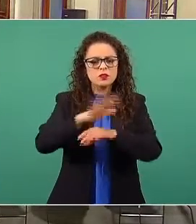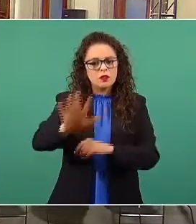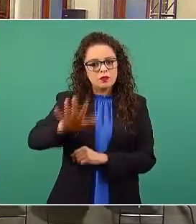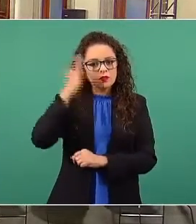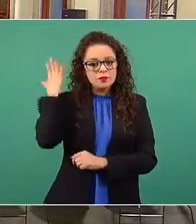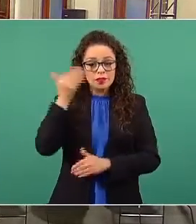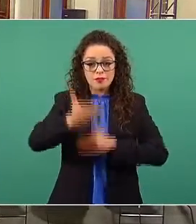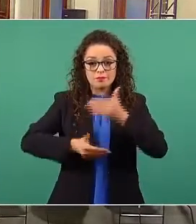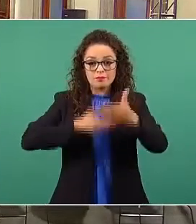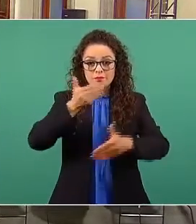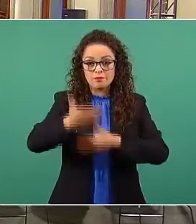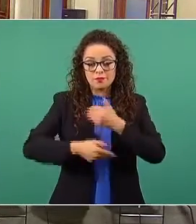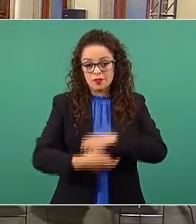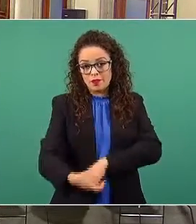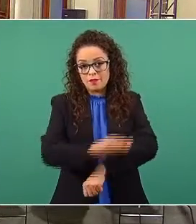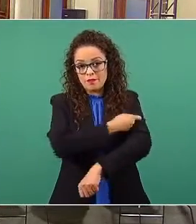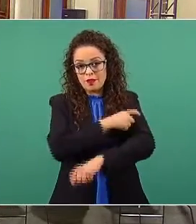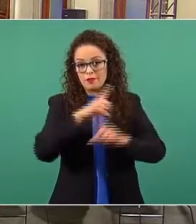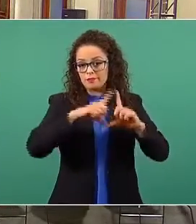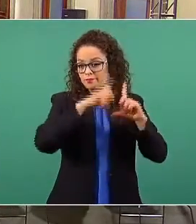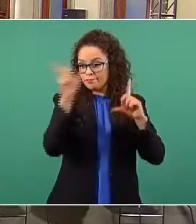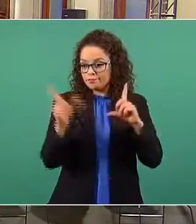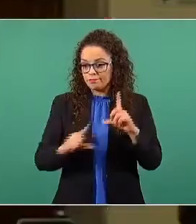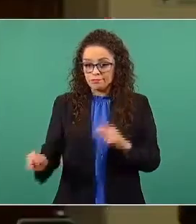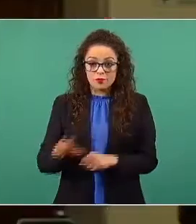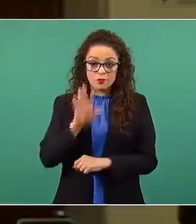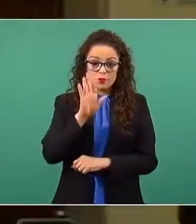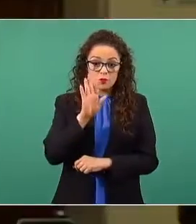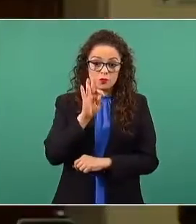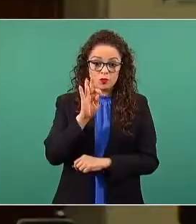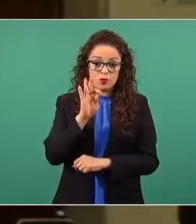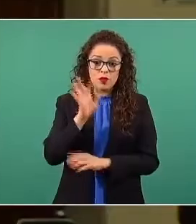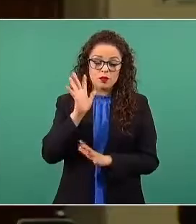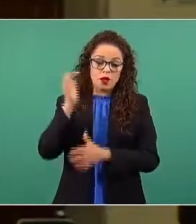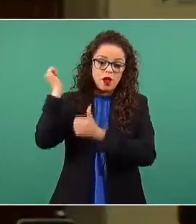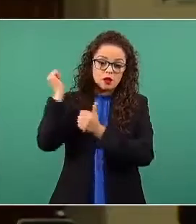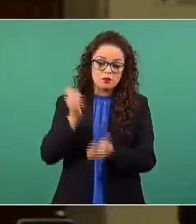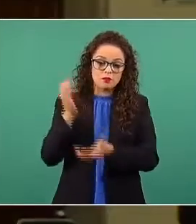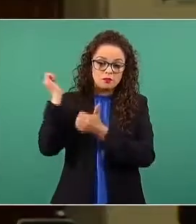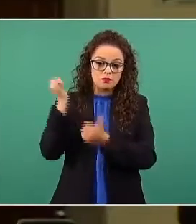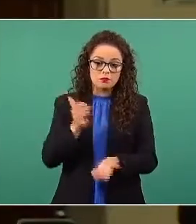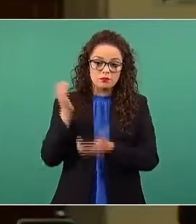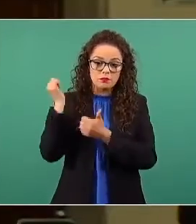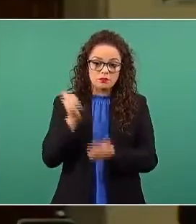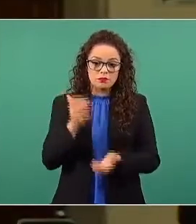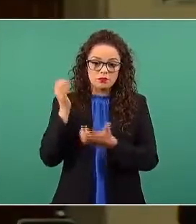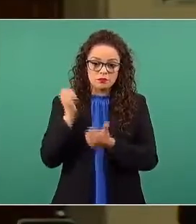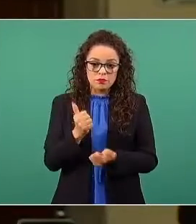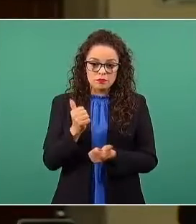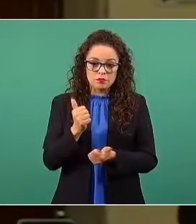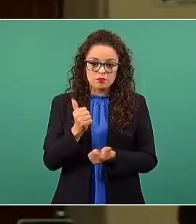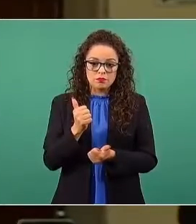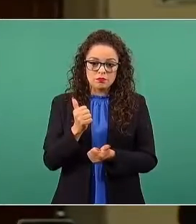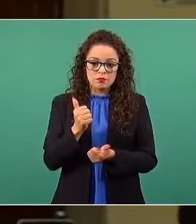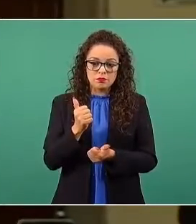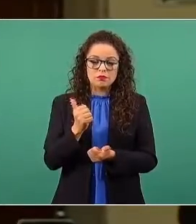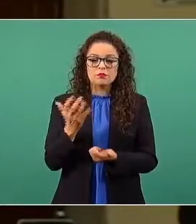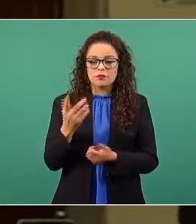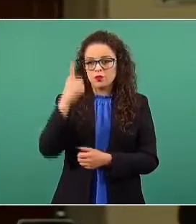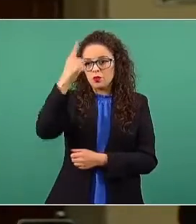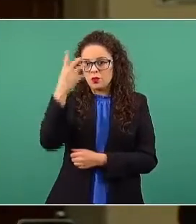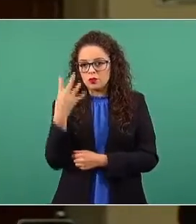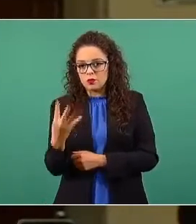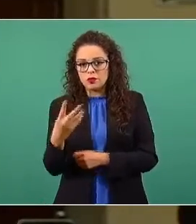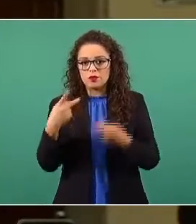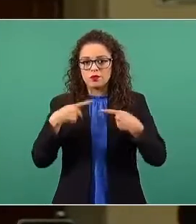avanza el programa de vacunación, las más de 40 dosis que, bueno, ya han llegado, la cobertura cobertura que se ha alcanzado pues a una cuarta parte de la